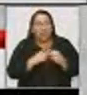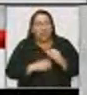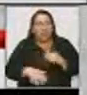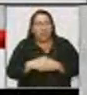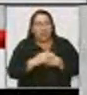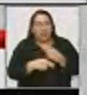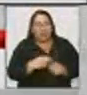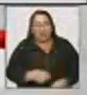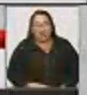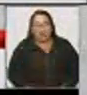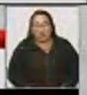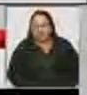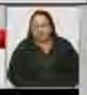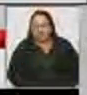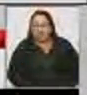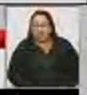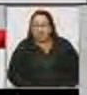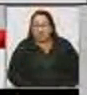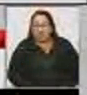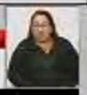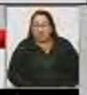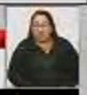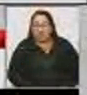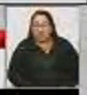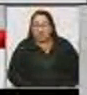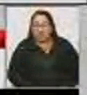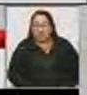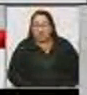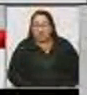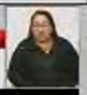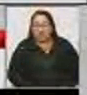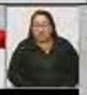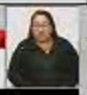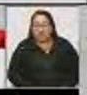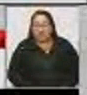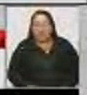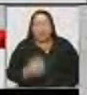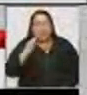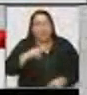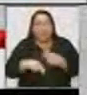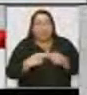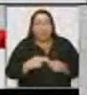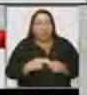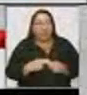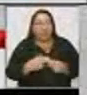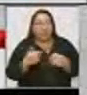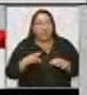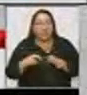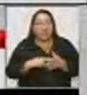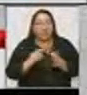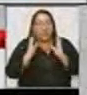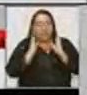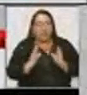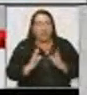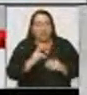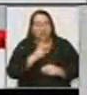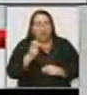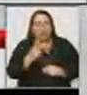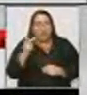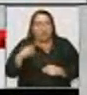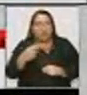todo el territorio nacional. A través del Ministerio del Interior, de la Policía Nacional, se han atendido